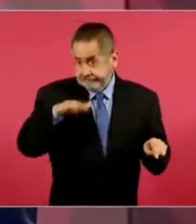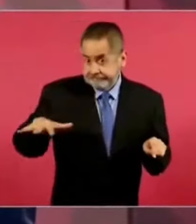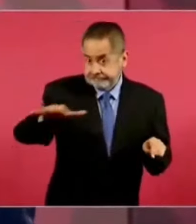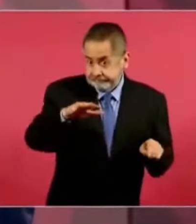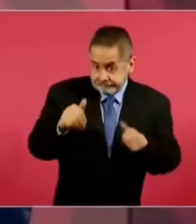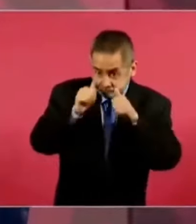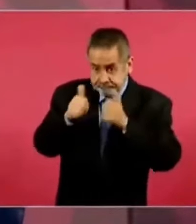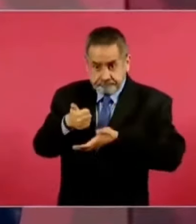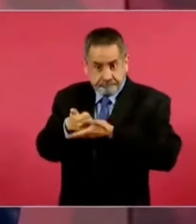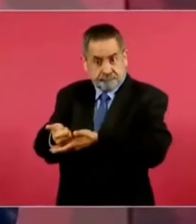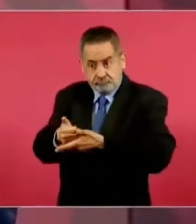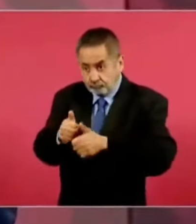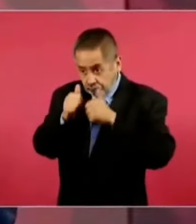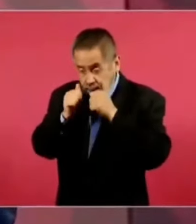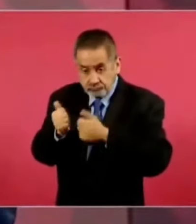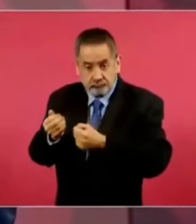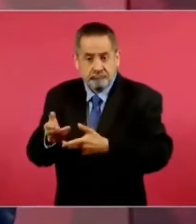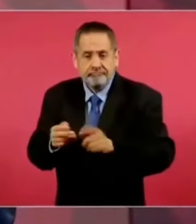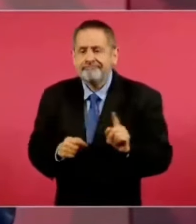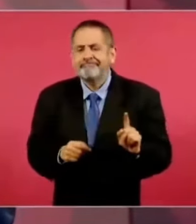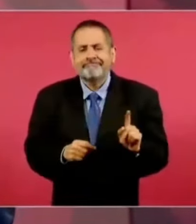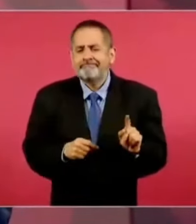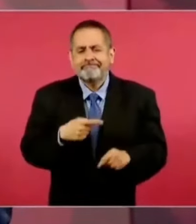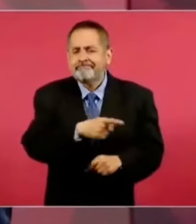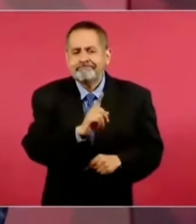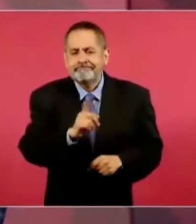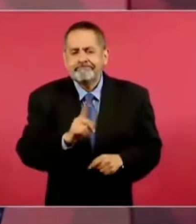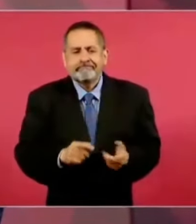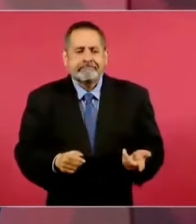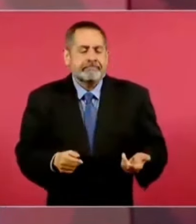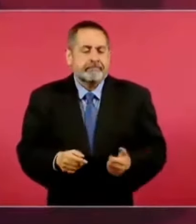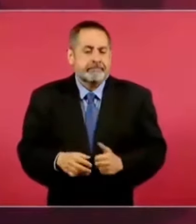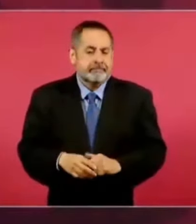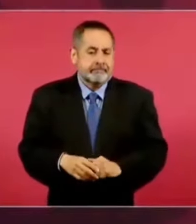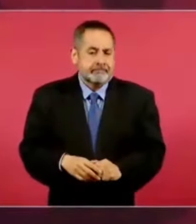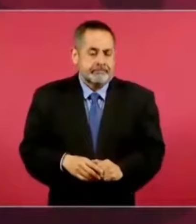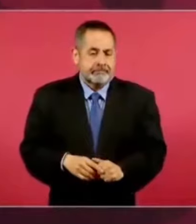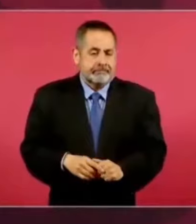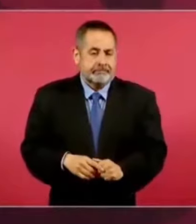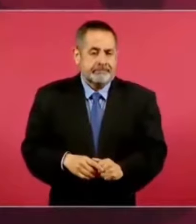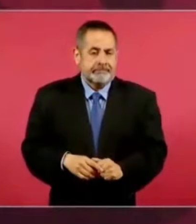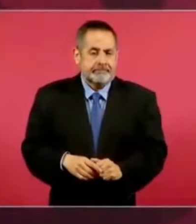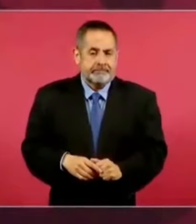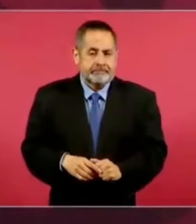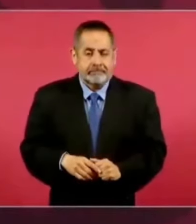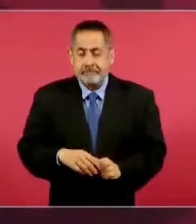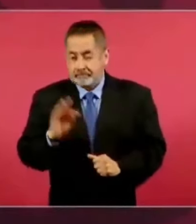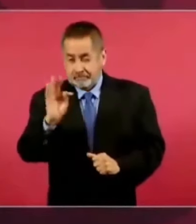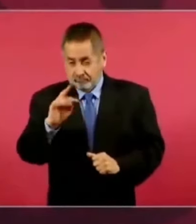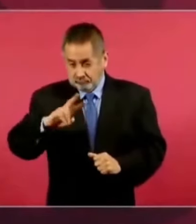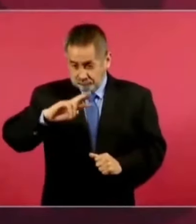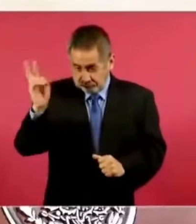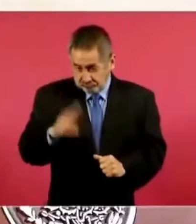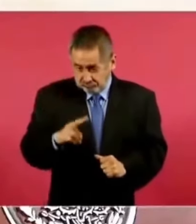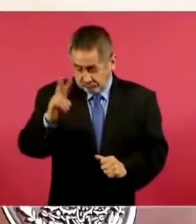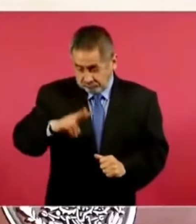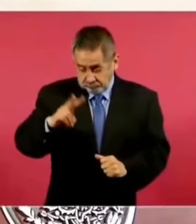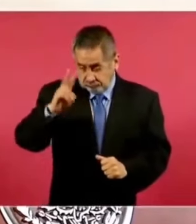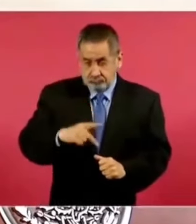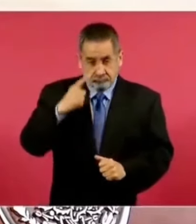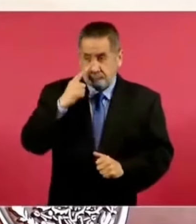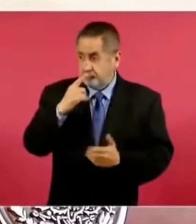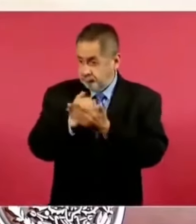al pueblo. Si fuese un gobierno democrático, no hubiese